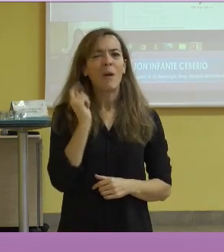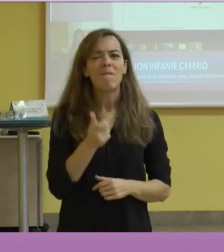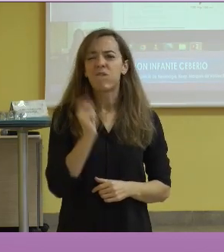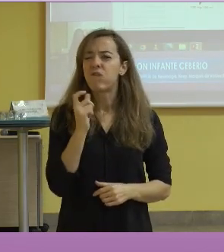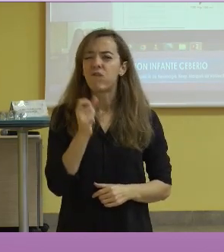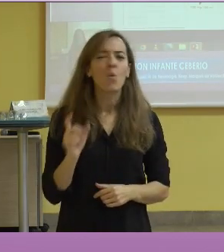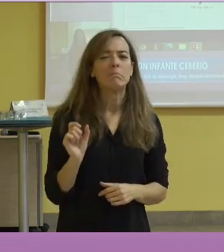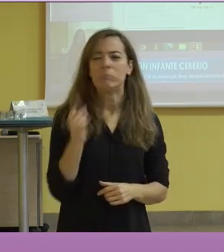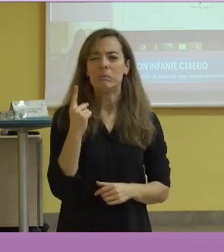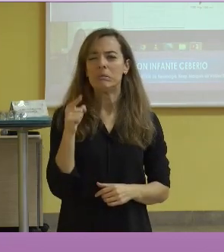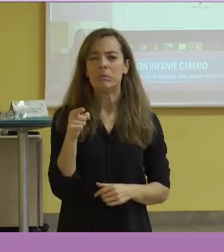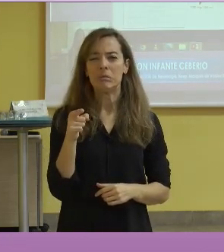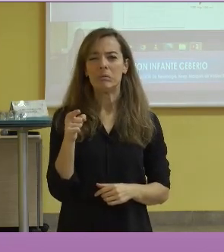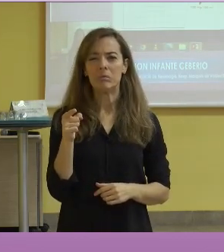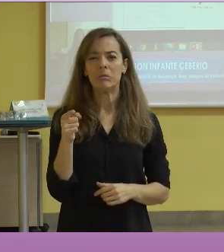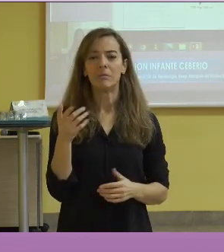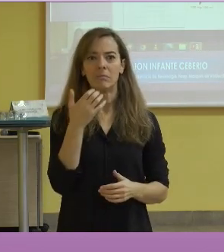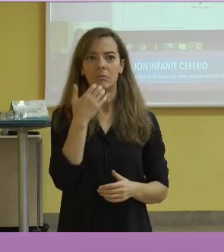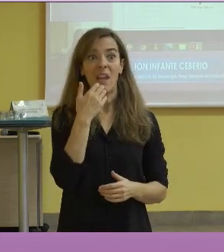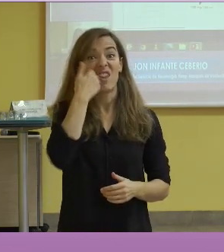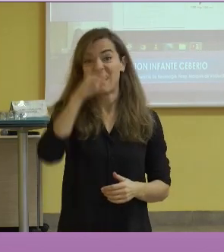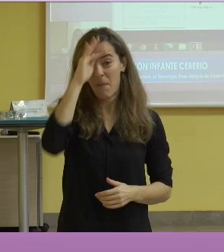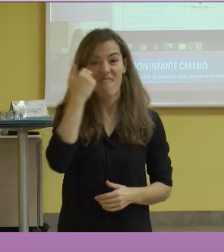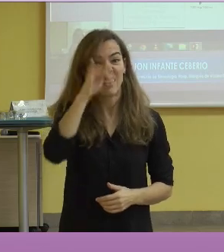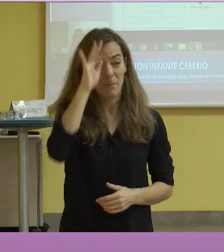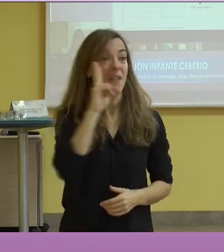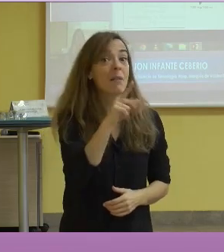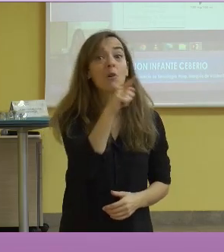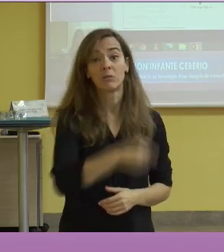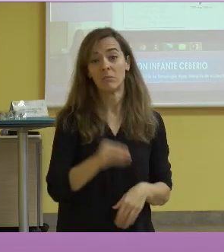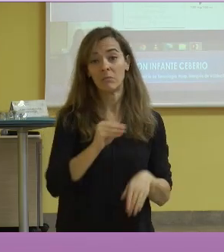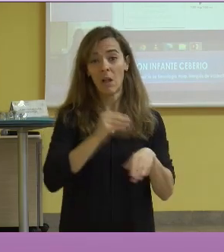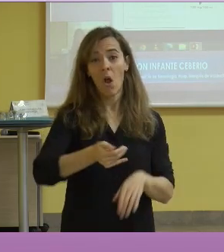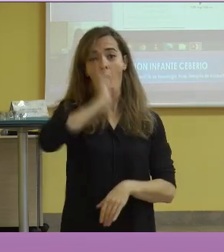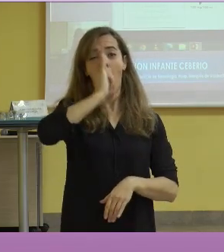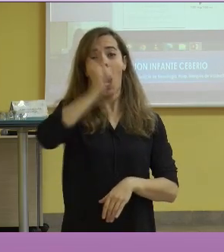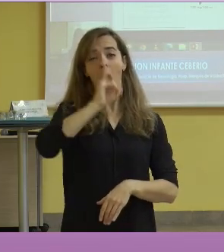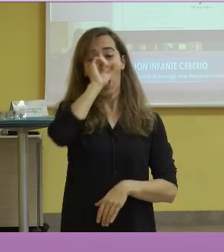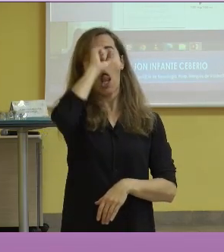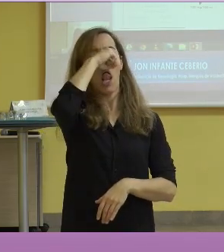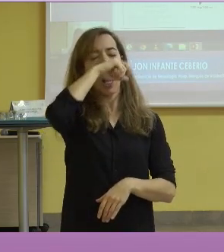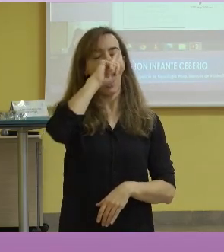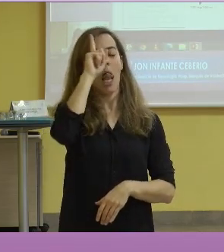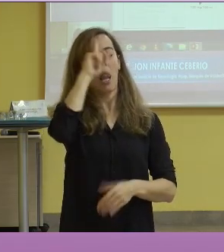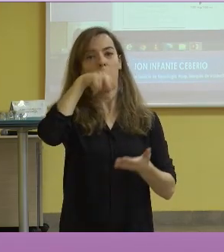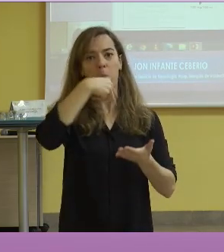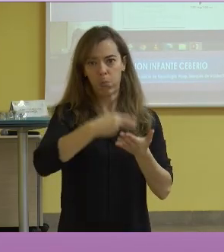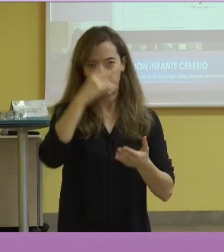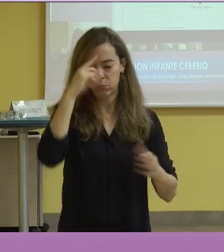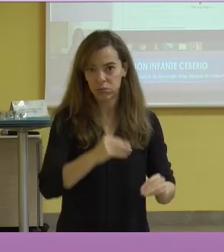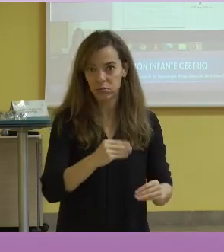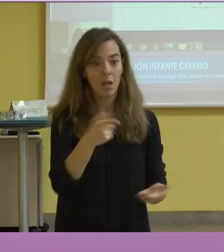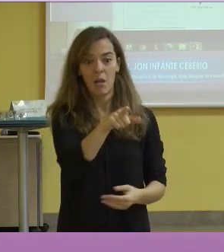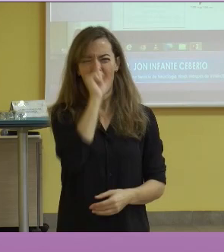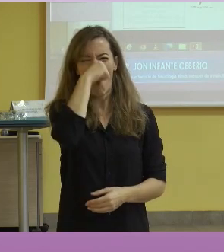de ataxia que podemos ver cada fin de semana es la intoxicación etílica aguda. Un paciente está